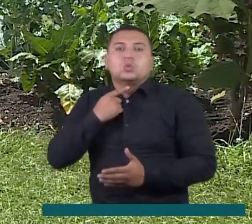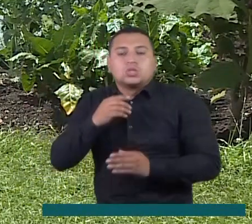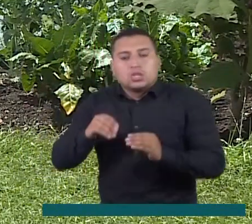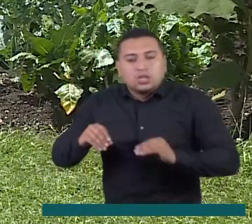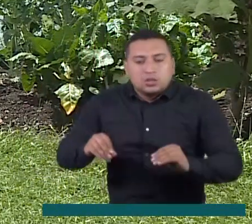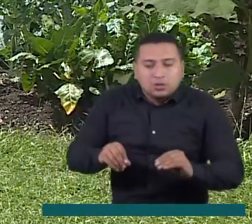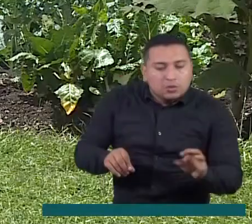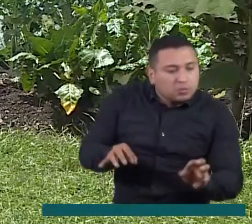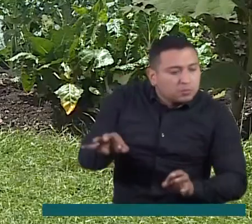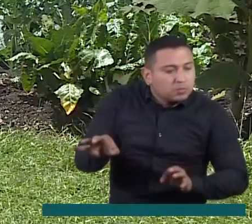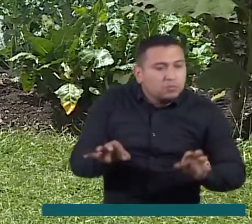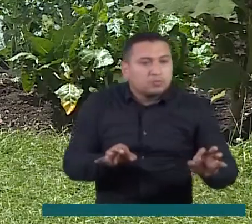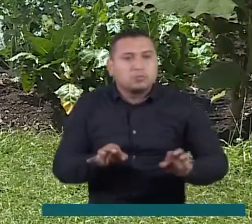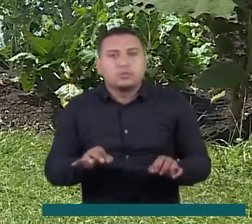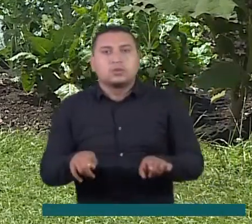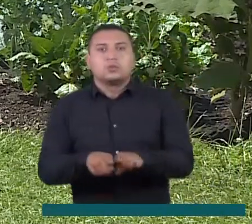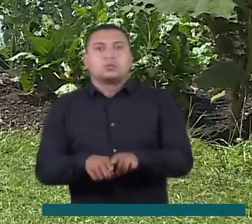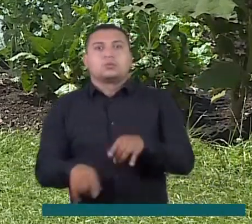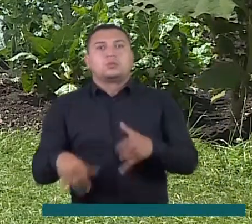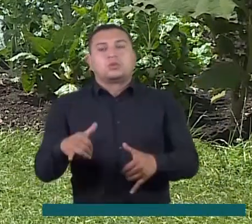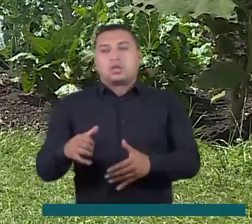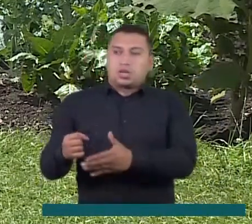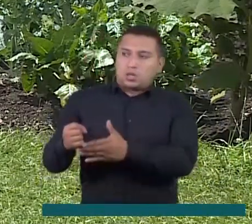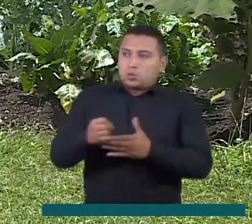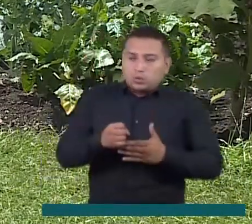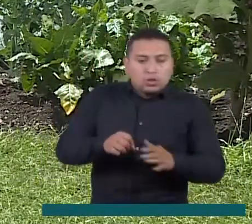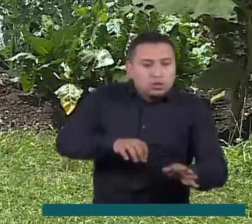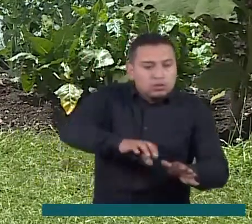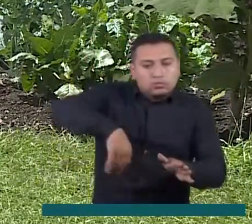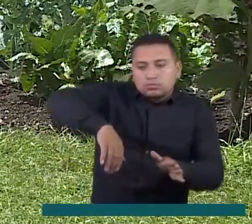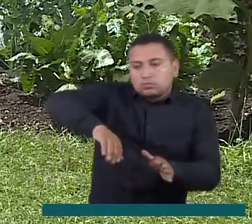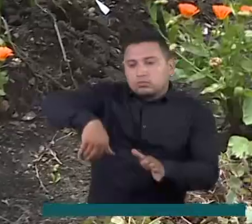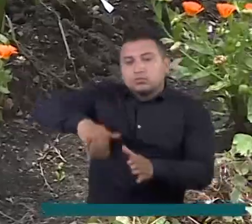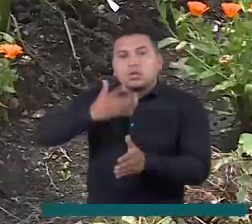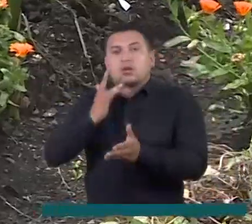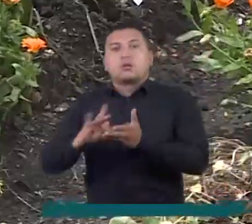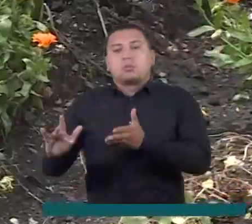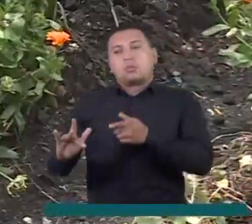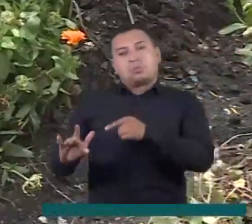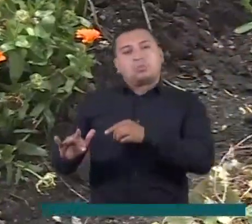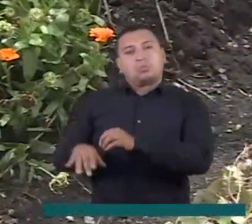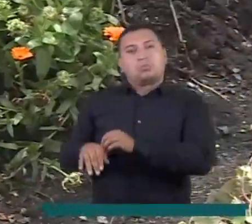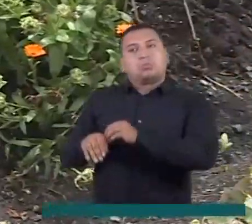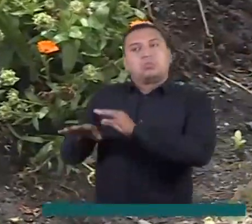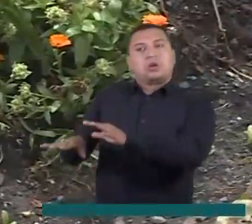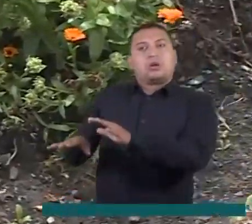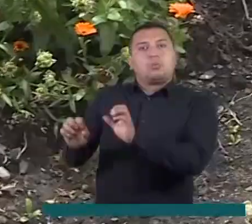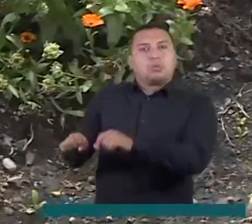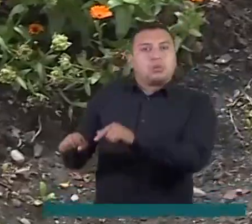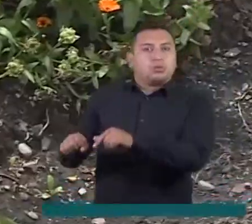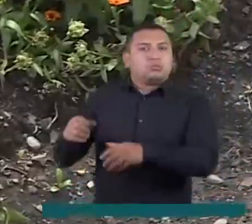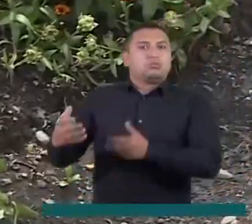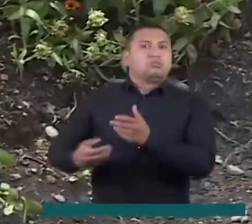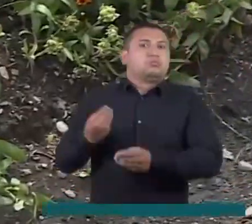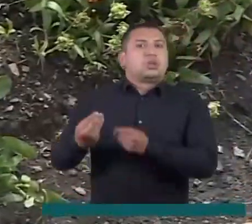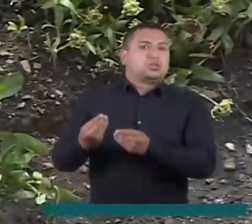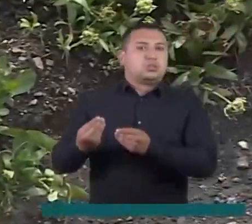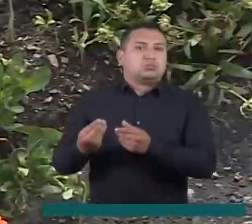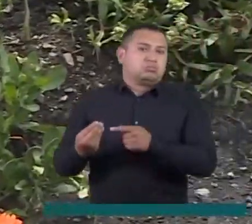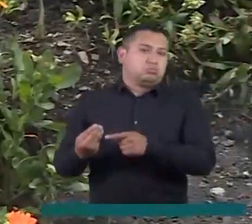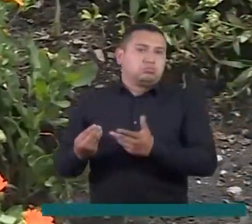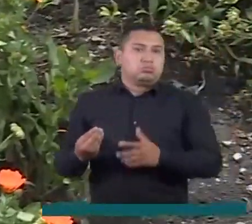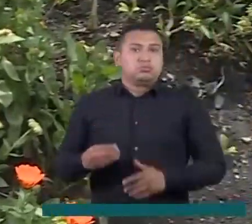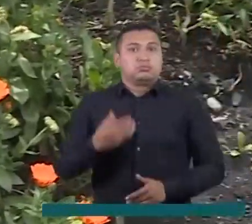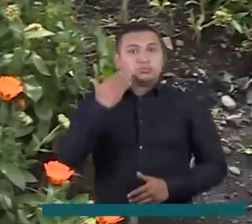piedritas, nos ayuda a sacar basurita y cosas así pequeñas que ella puede hacer. Estas mujeres se han capacitado en el SENA y con